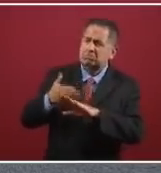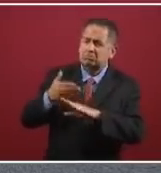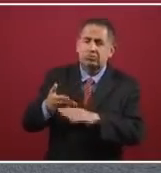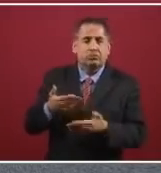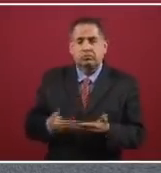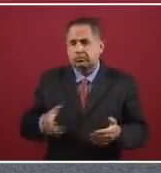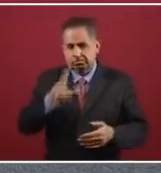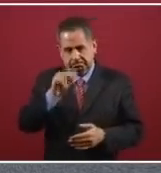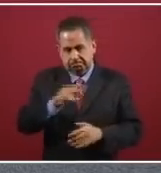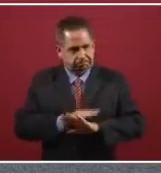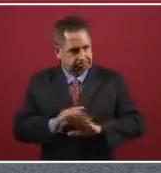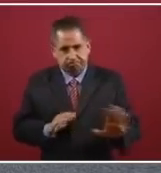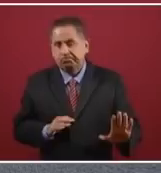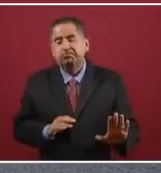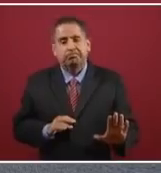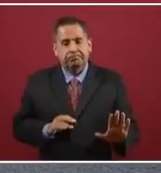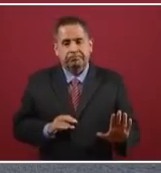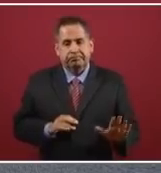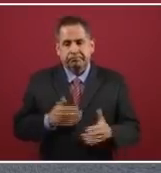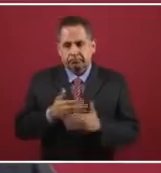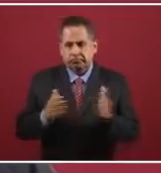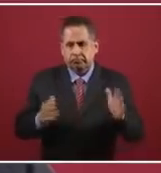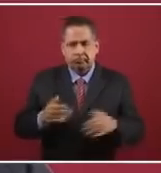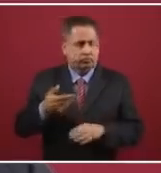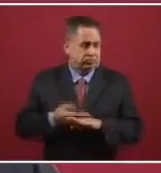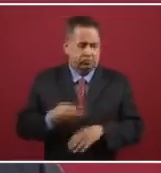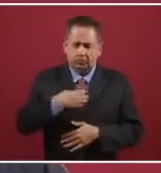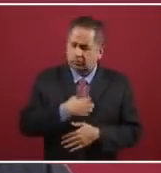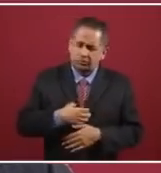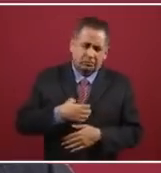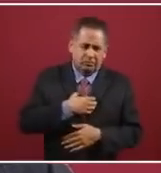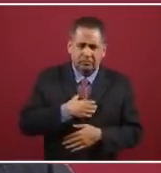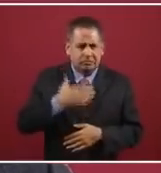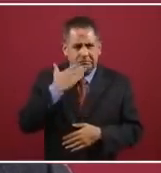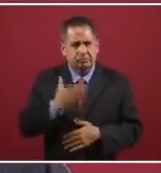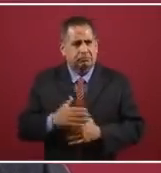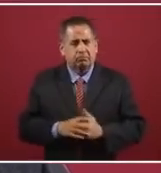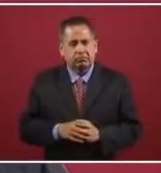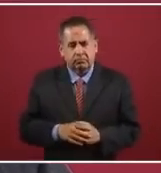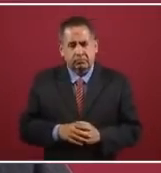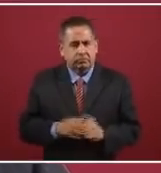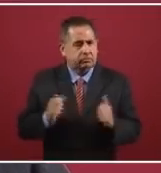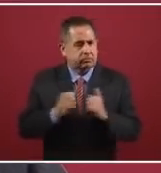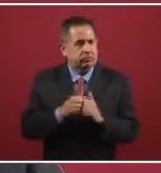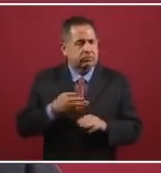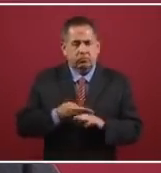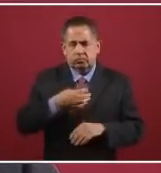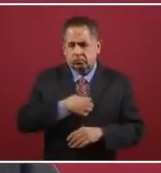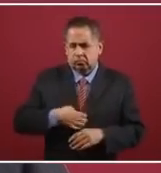Ahora no, no, yo estoy muy contento con